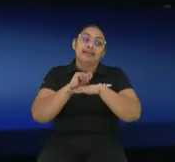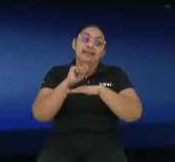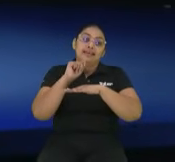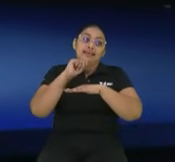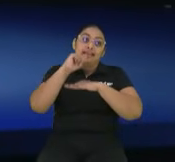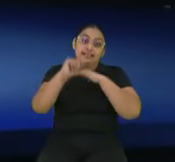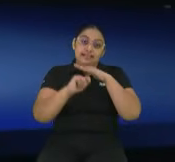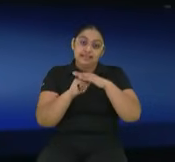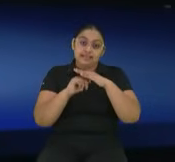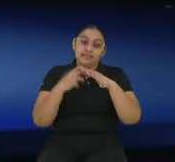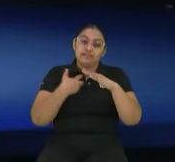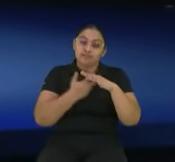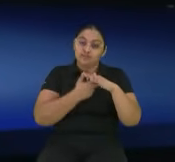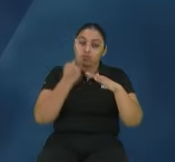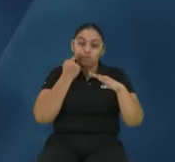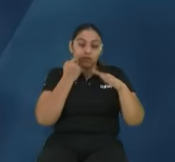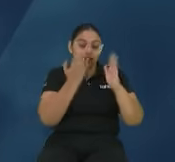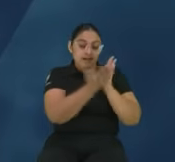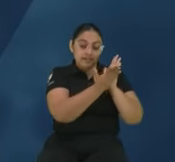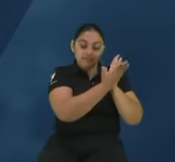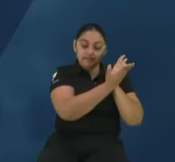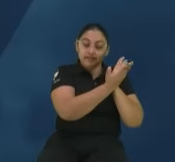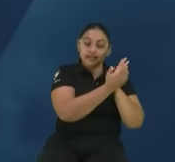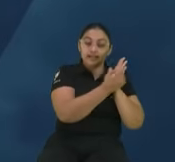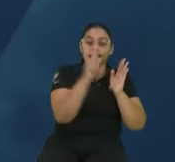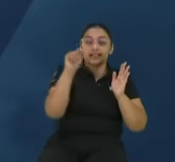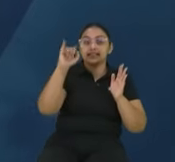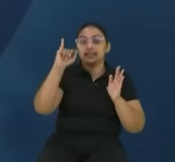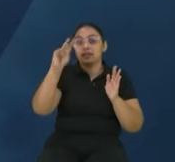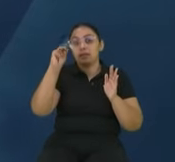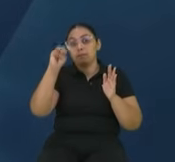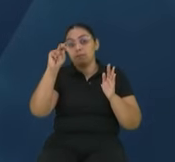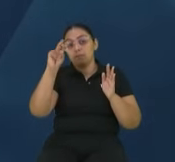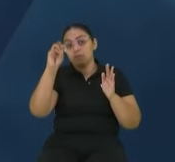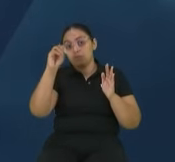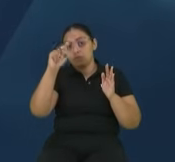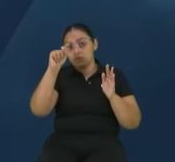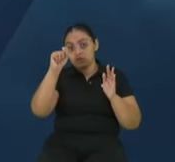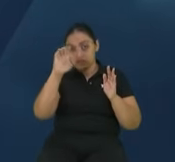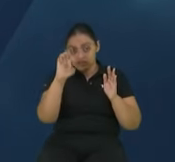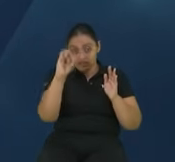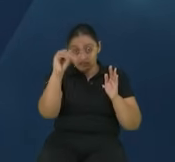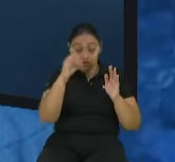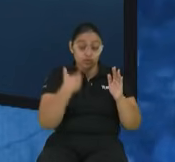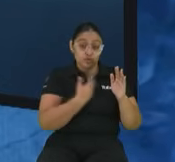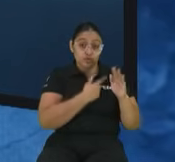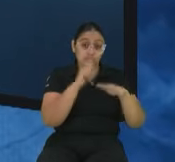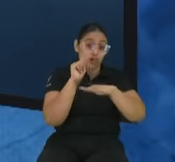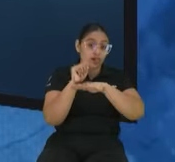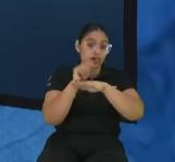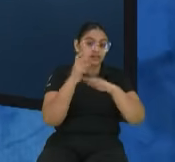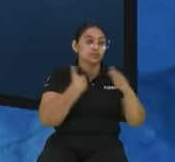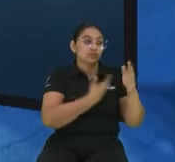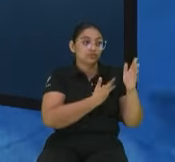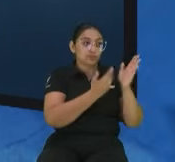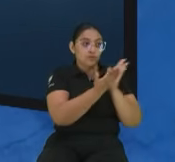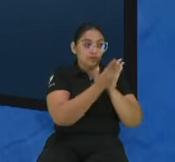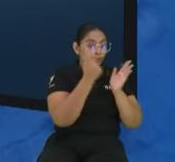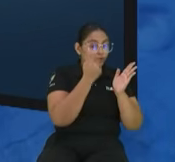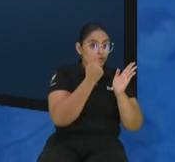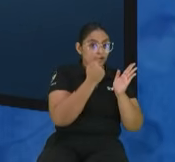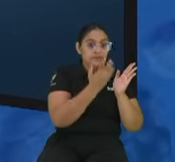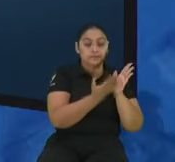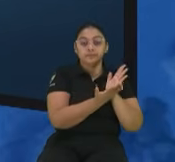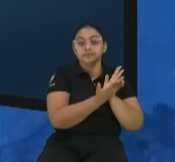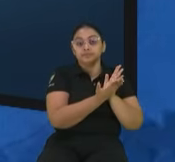Timoteo doy gracias al que me no le oigo a quién le da graci al que le fortaleció